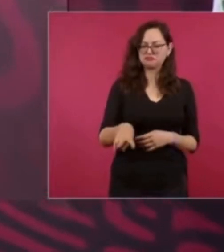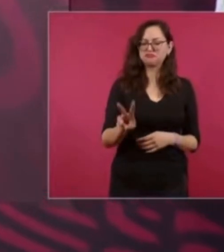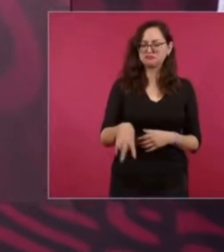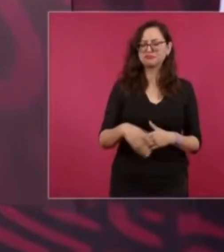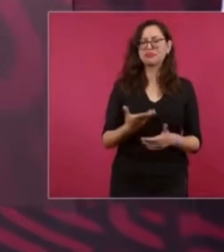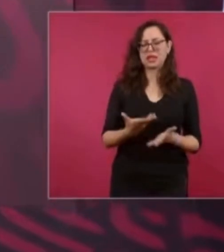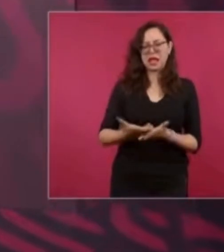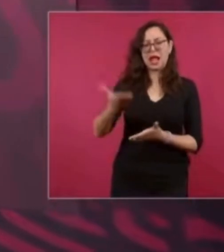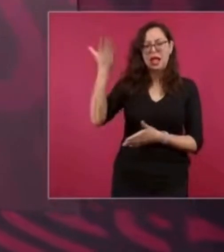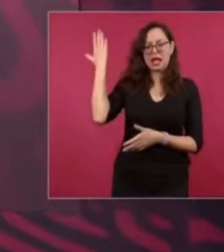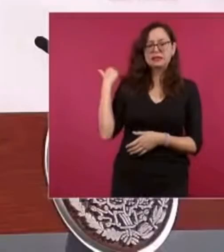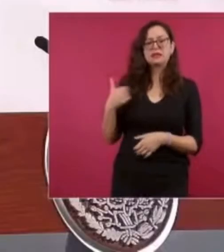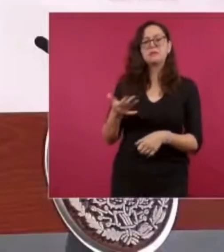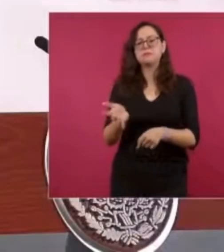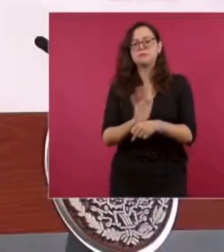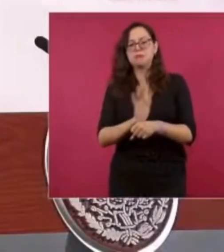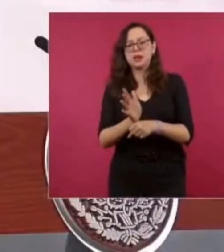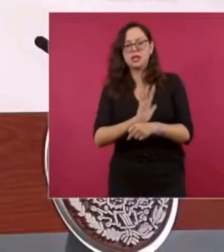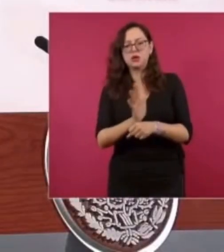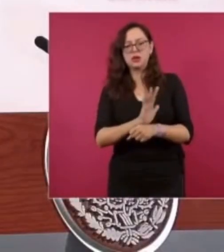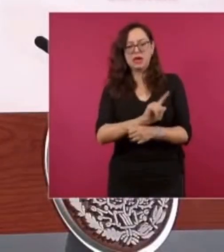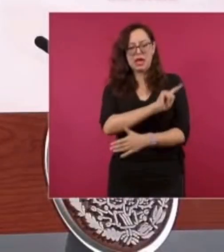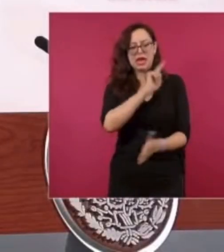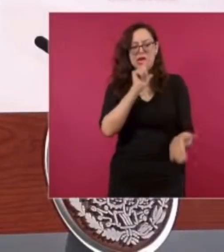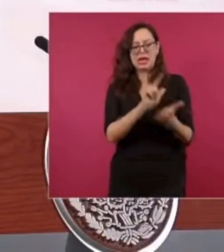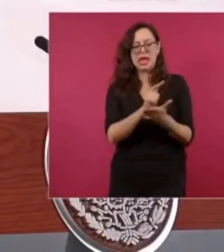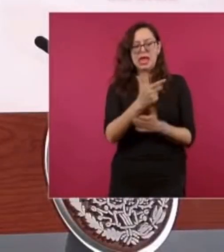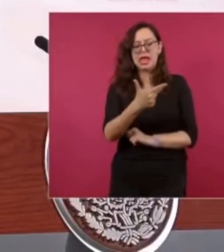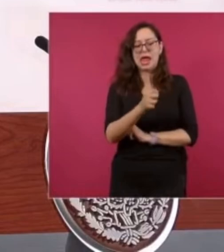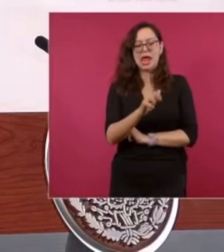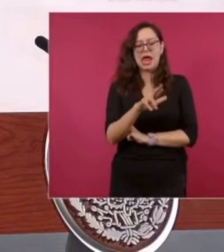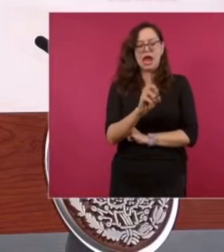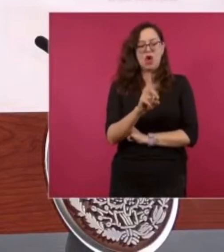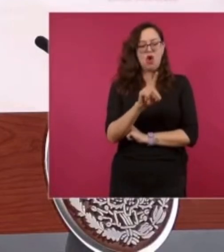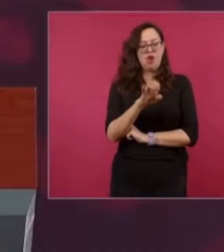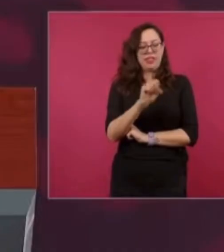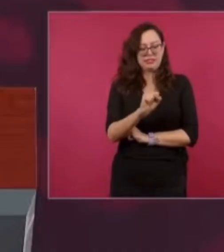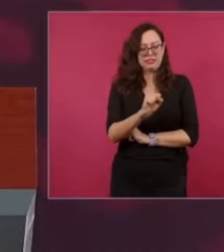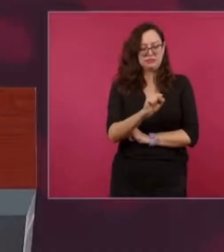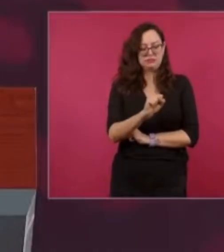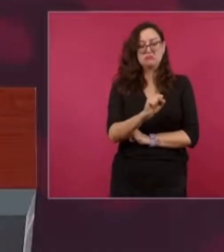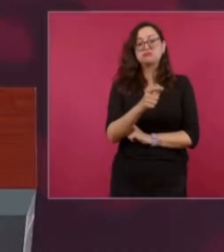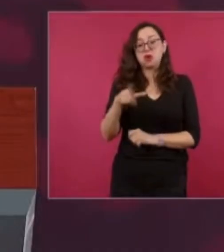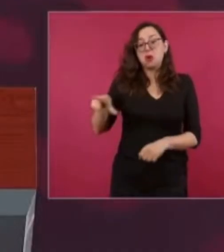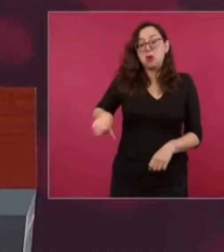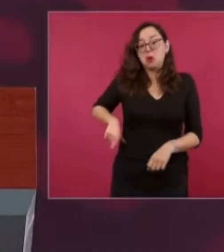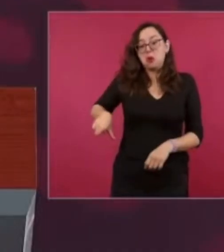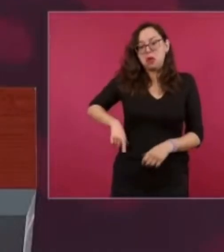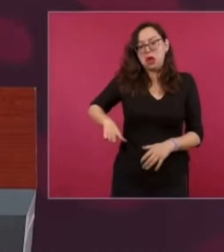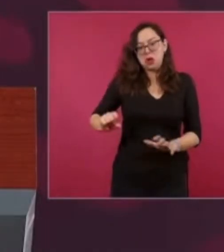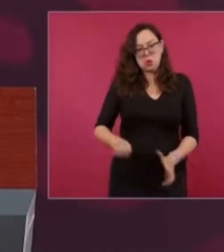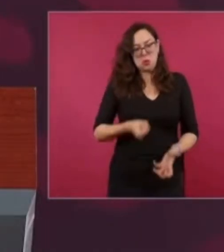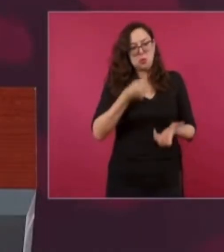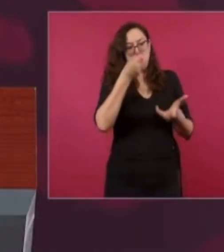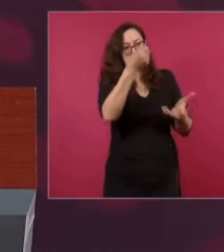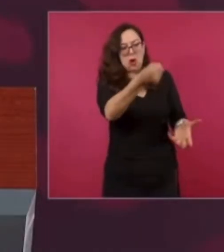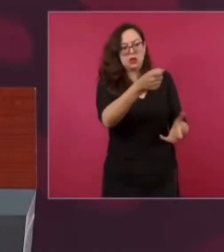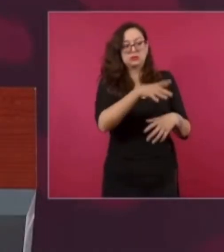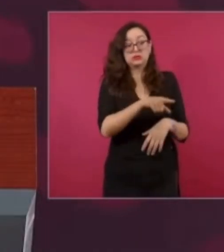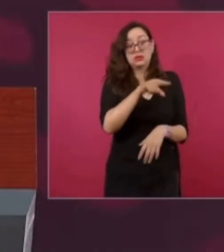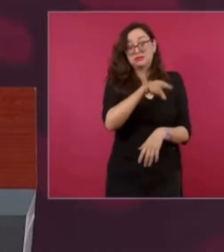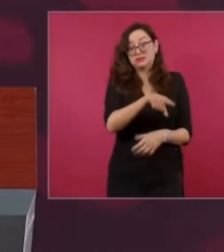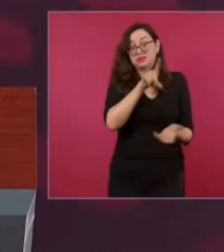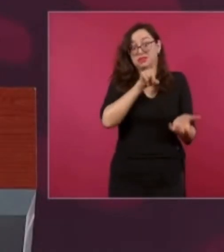están extrañando mamar del papá, están extrañando extraerle, saquearle